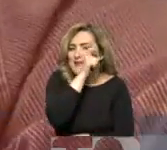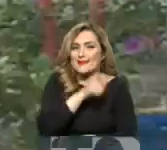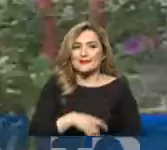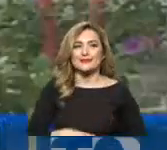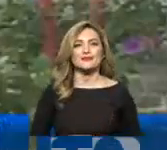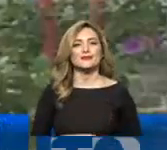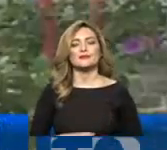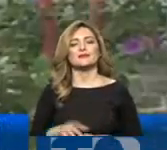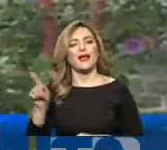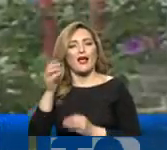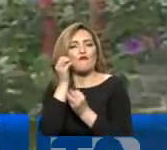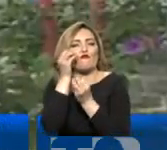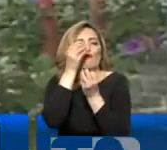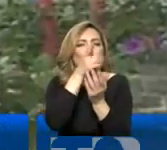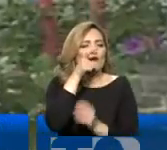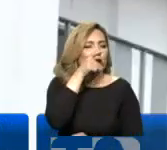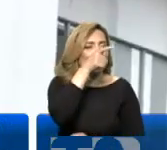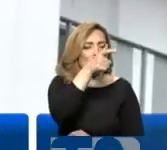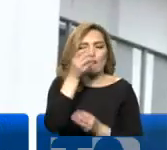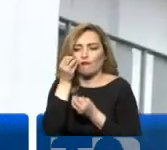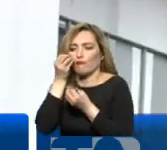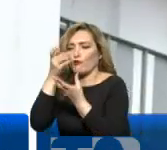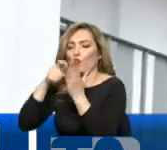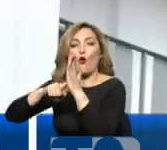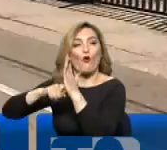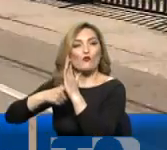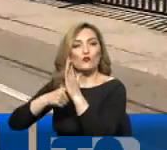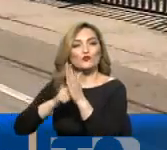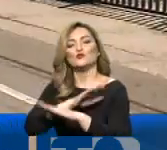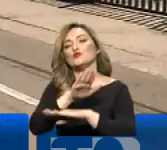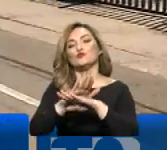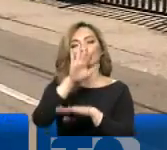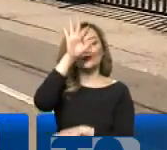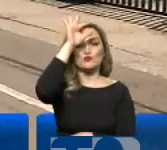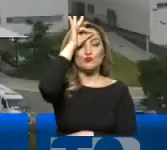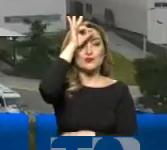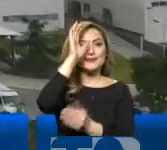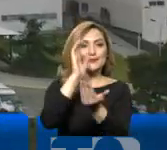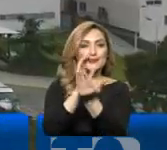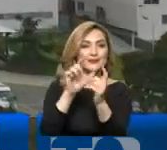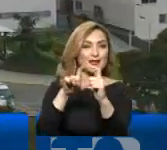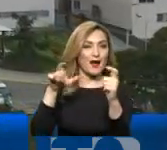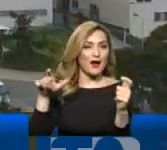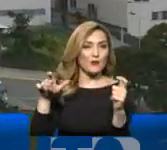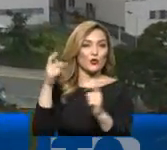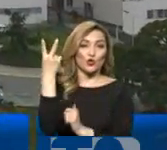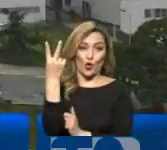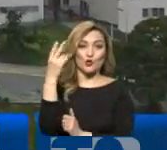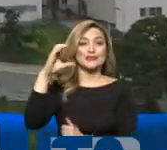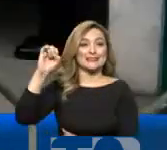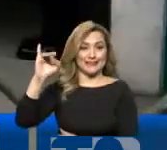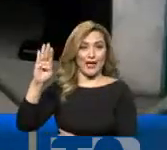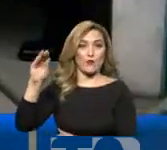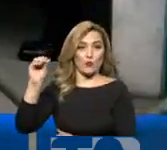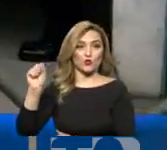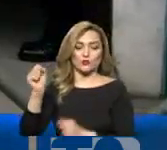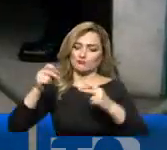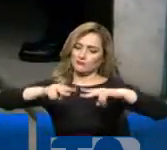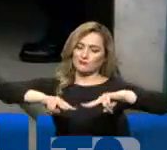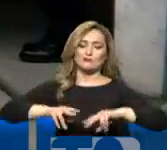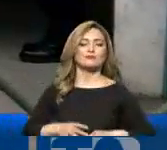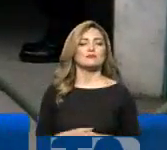entregado información a Fiscalía y a la Contraloría del Hospital Teodoro Maldonado Carbo y también del Hospital de los Ceibos. Y actualmente